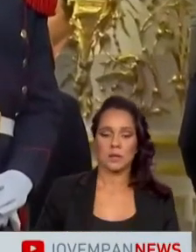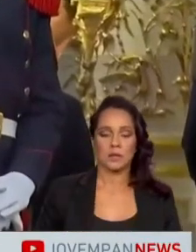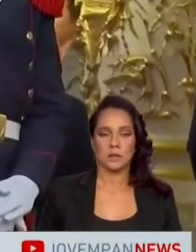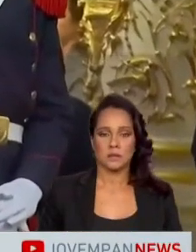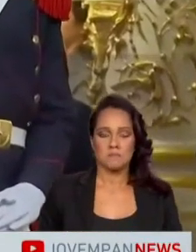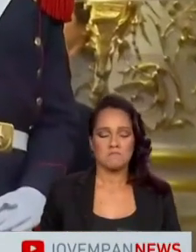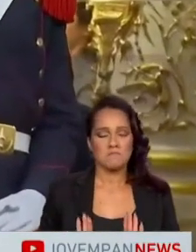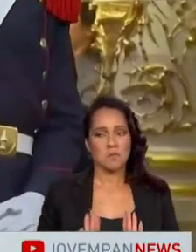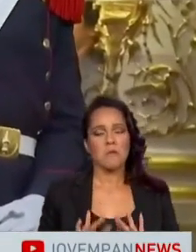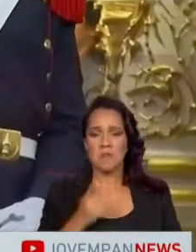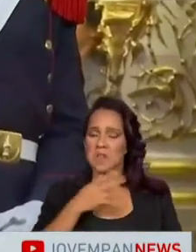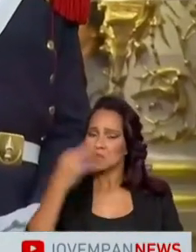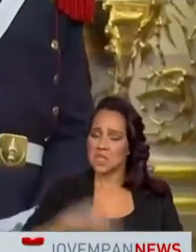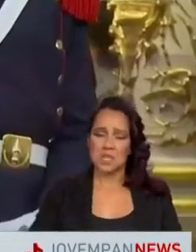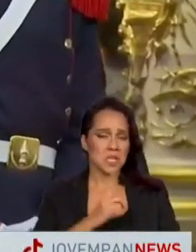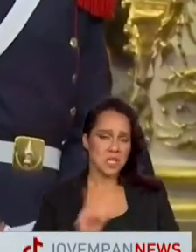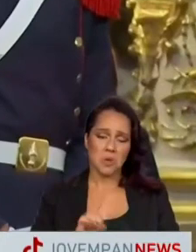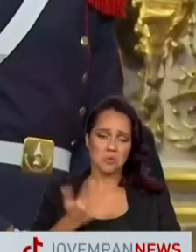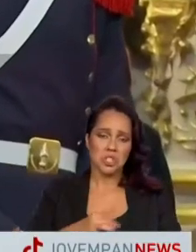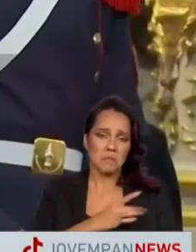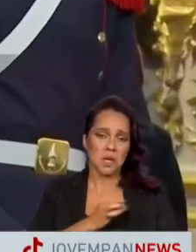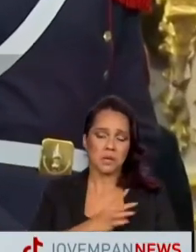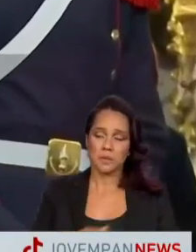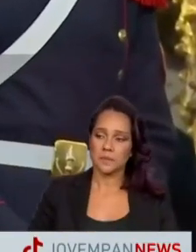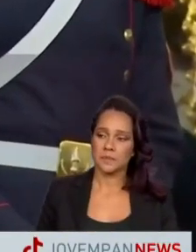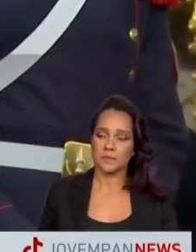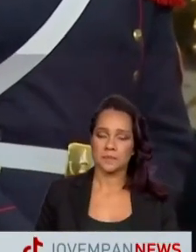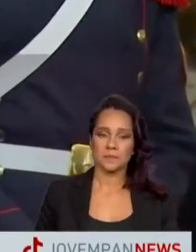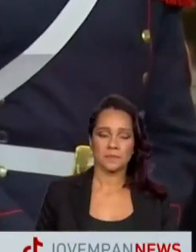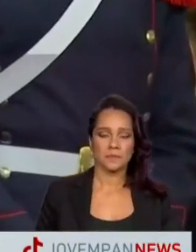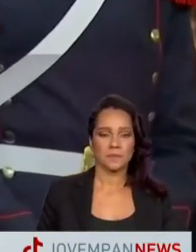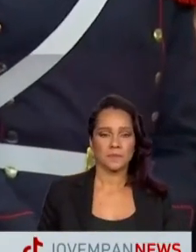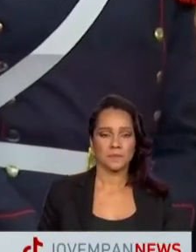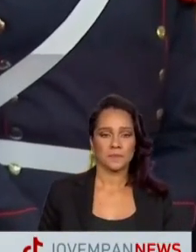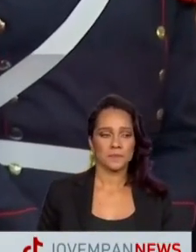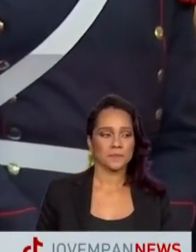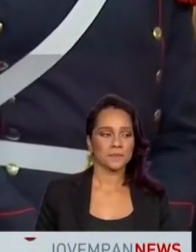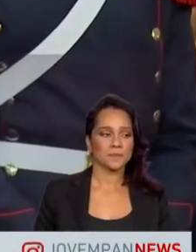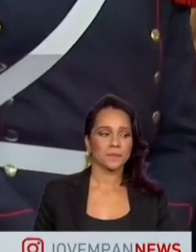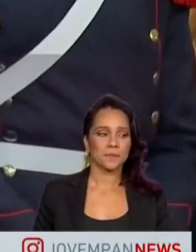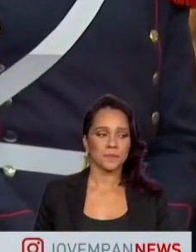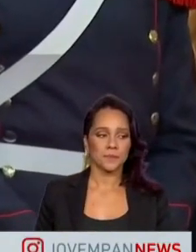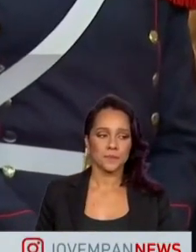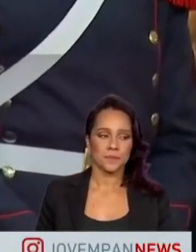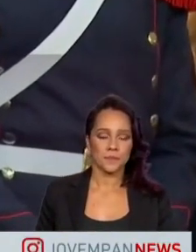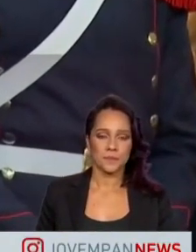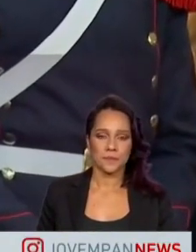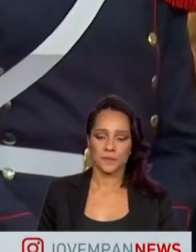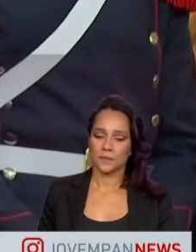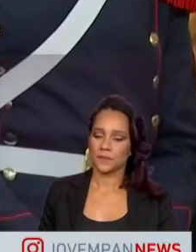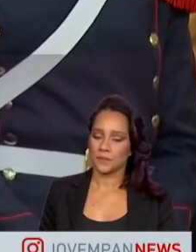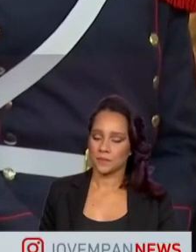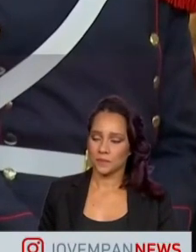que no. Yo dije definitivamente que no. Le dije que las Fuerzas Armadas Argentinas hoy están